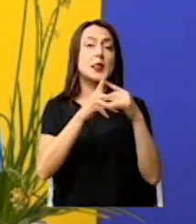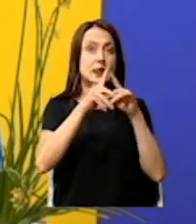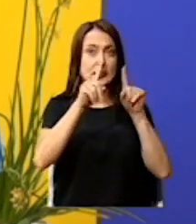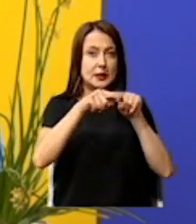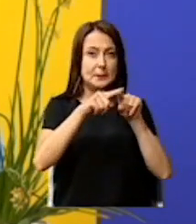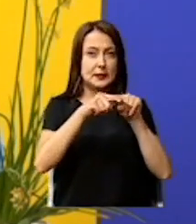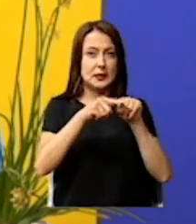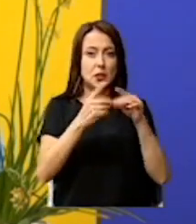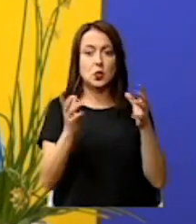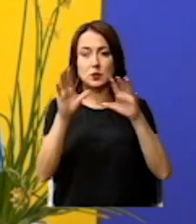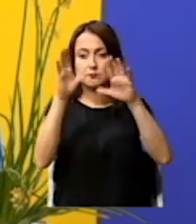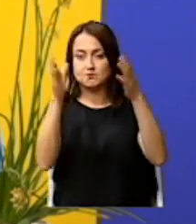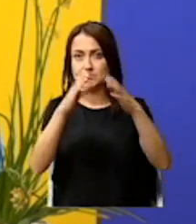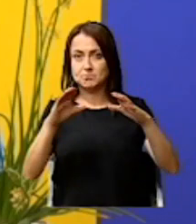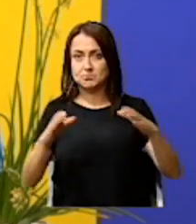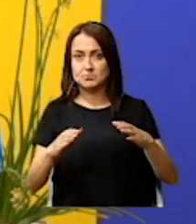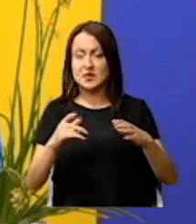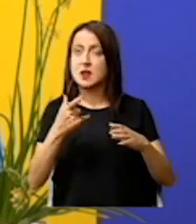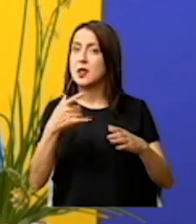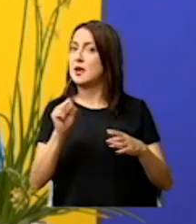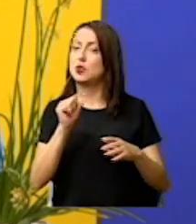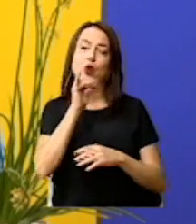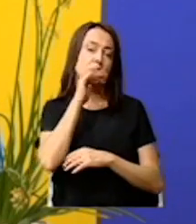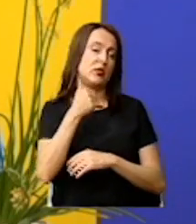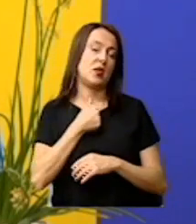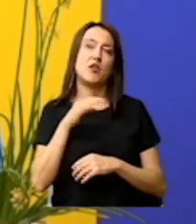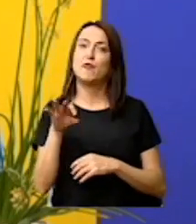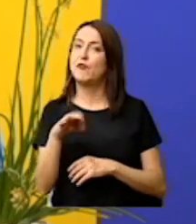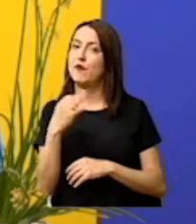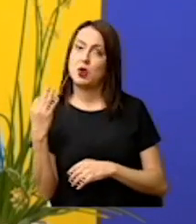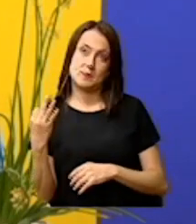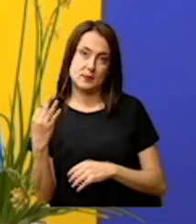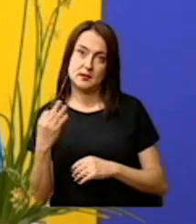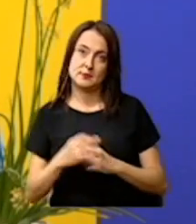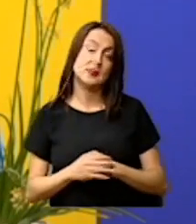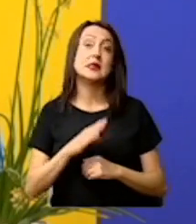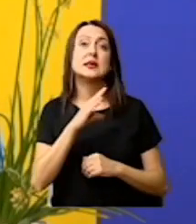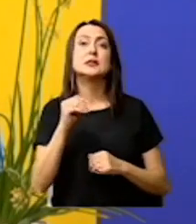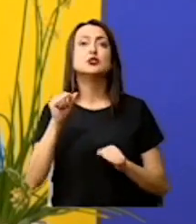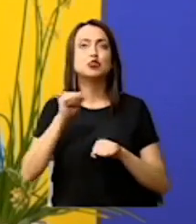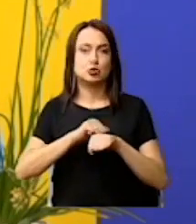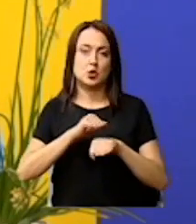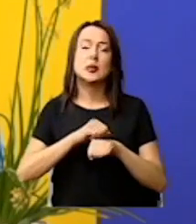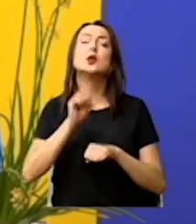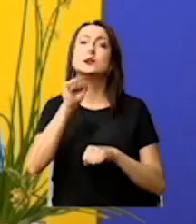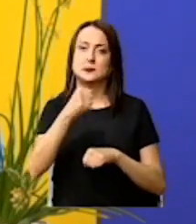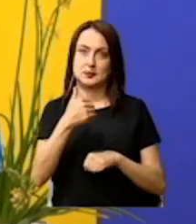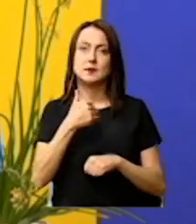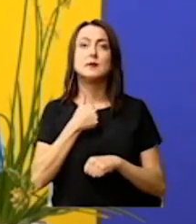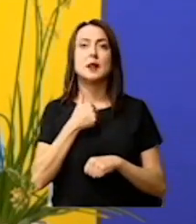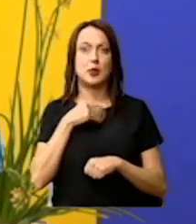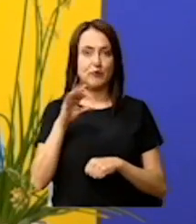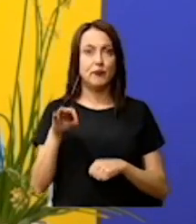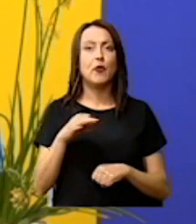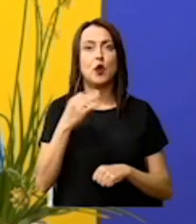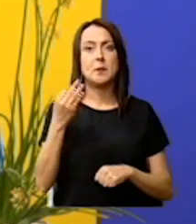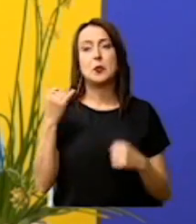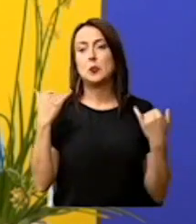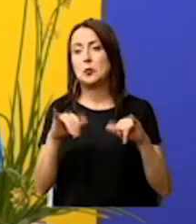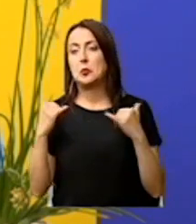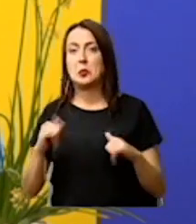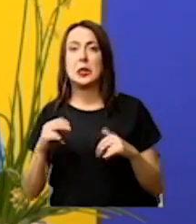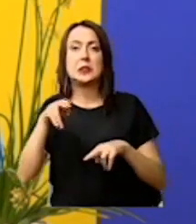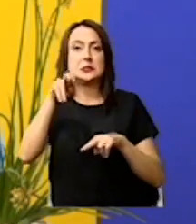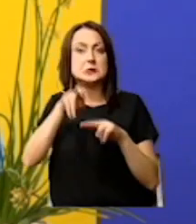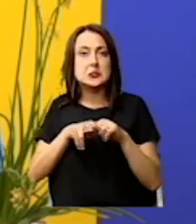donde están. El gaseoso tampoco tiene forma definida y el sólido sí la tiene, ¿verdad? Como los juguetes, la